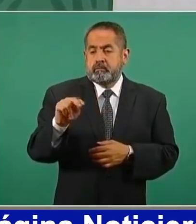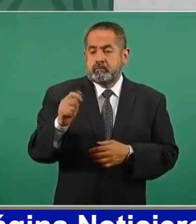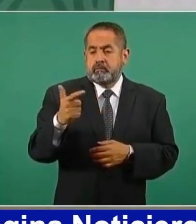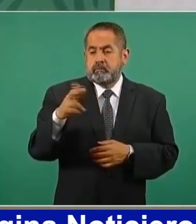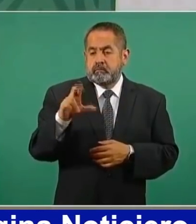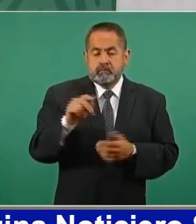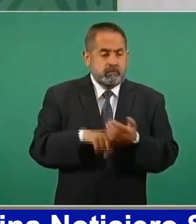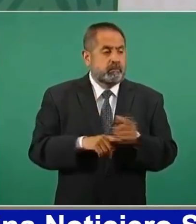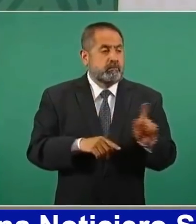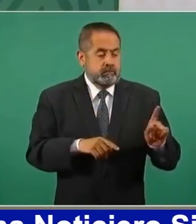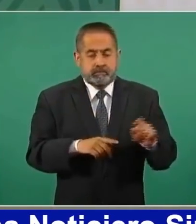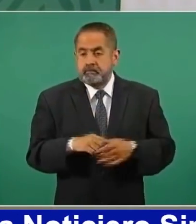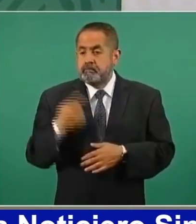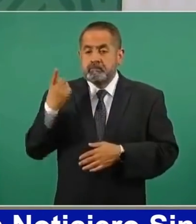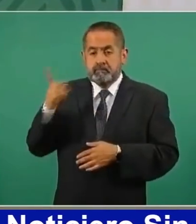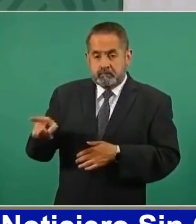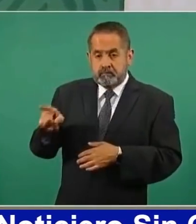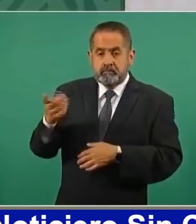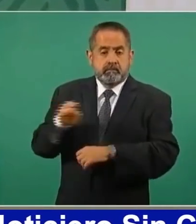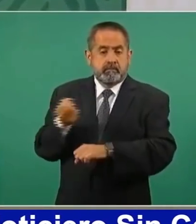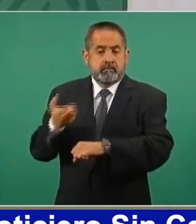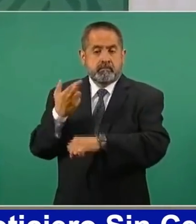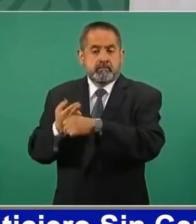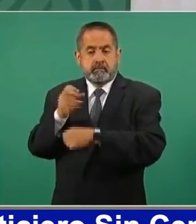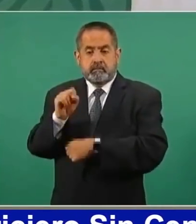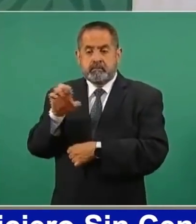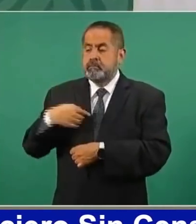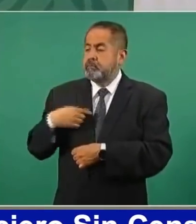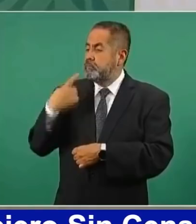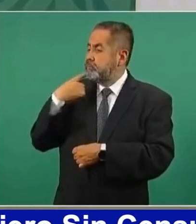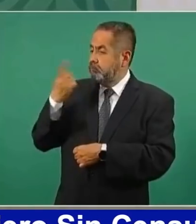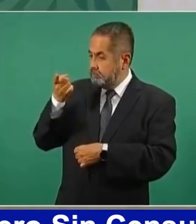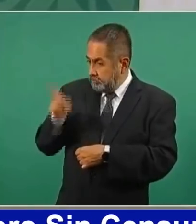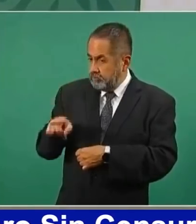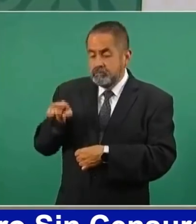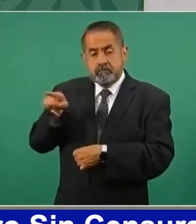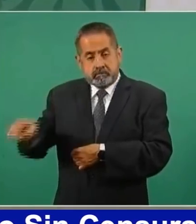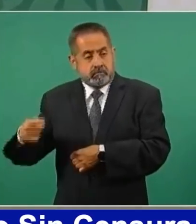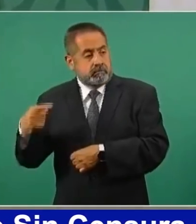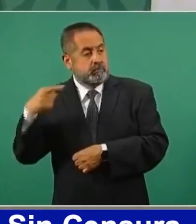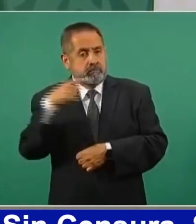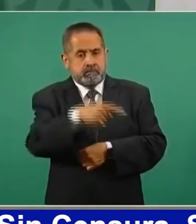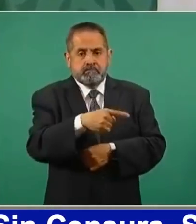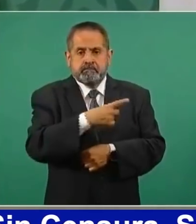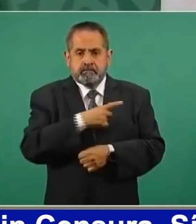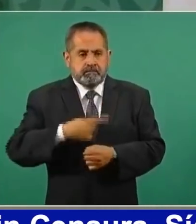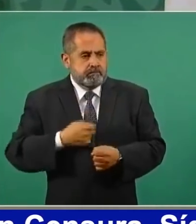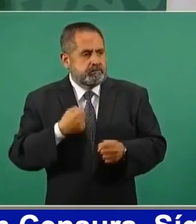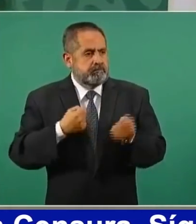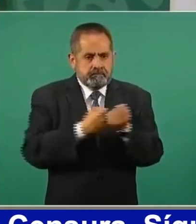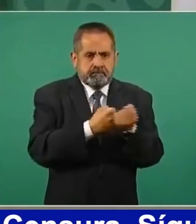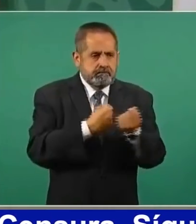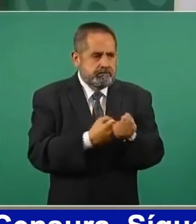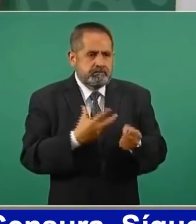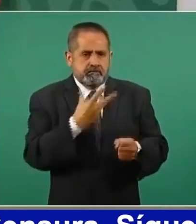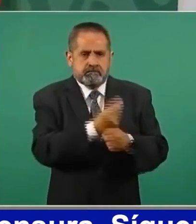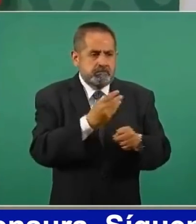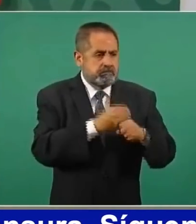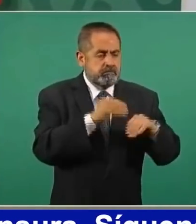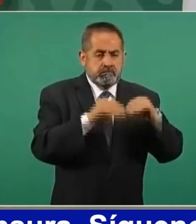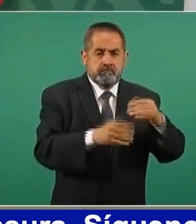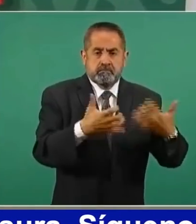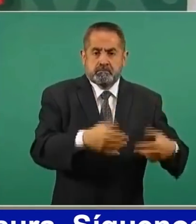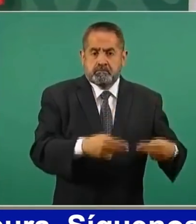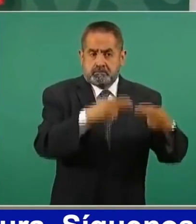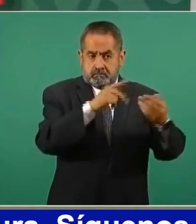instrucciones la secretaria de Economía de que se fortalezca la empresa. Es